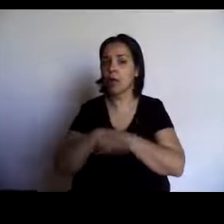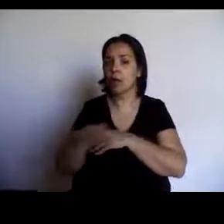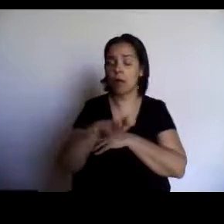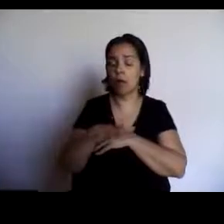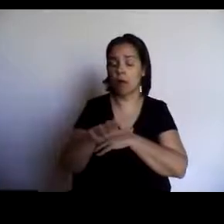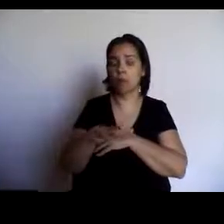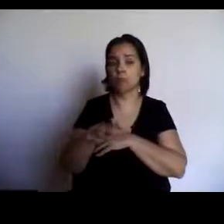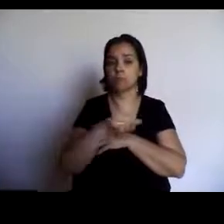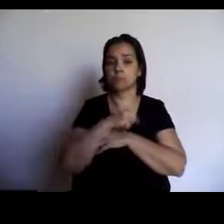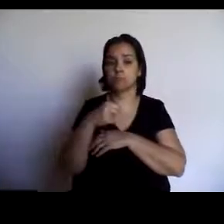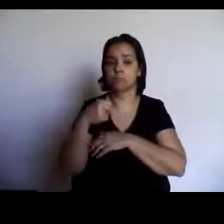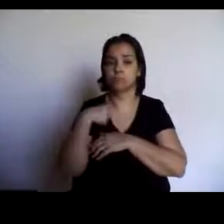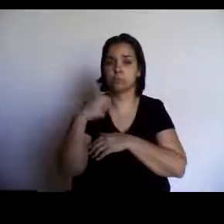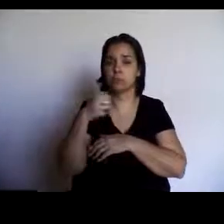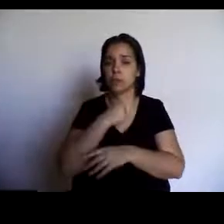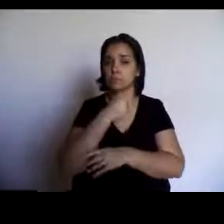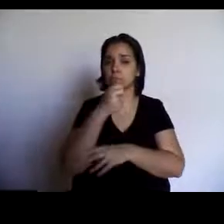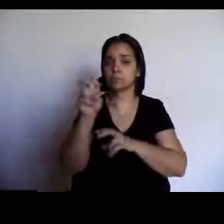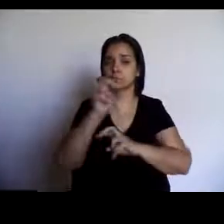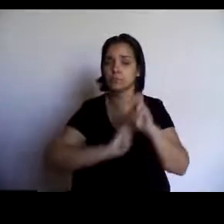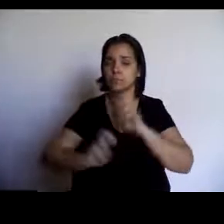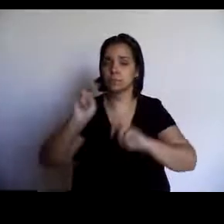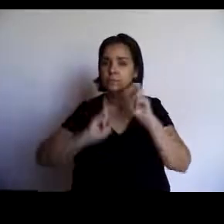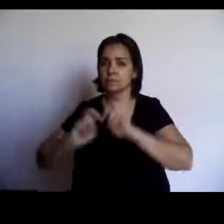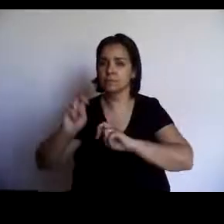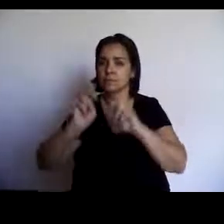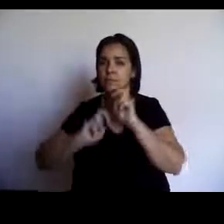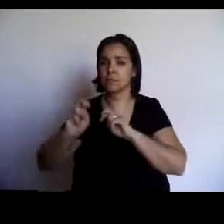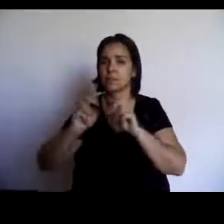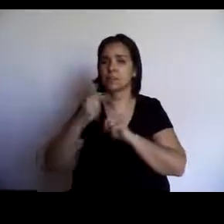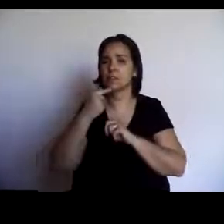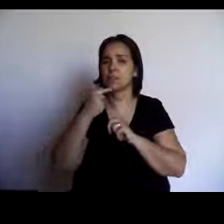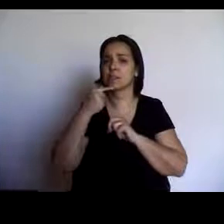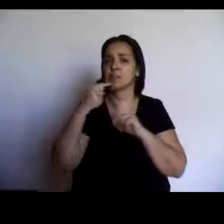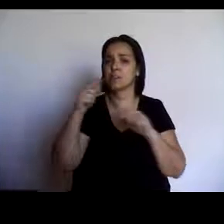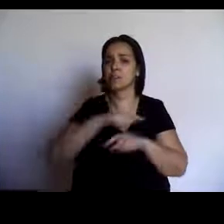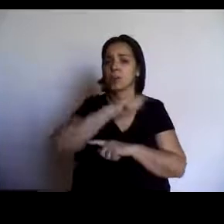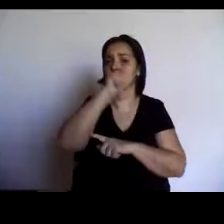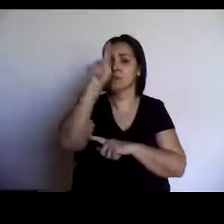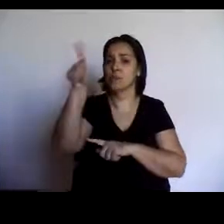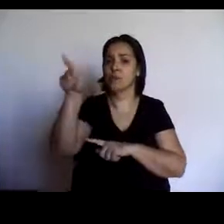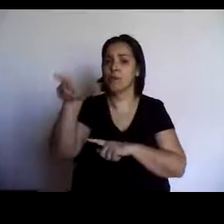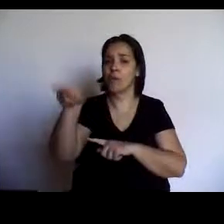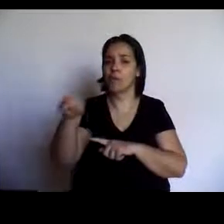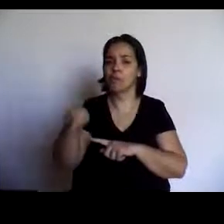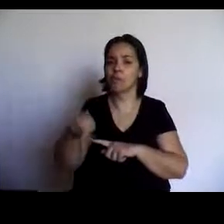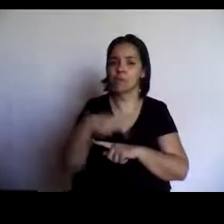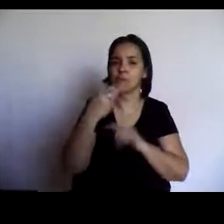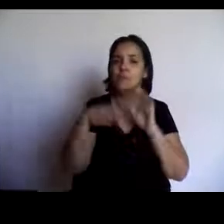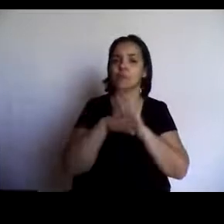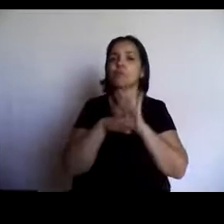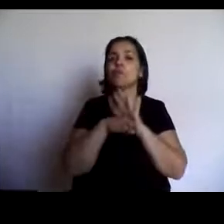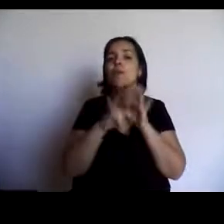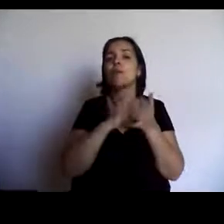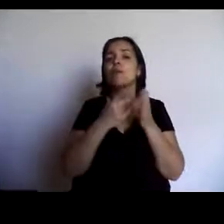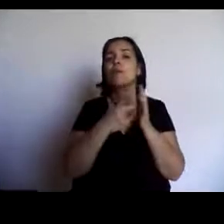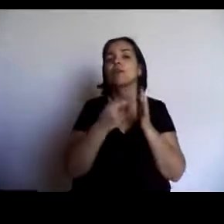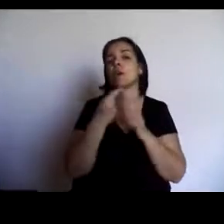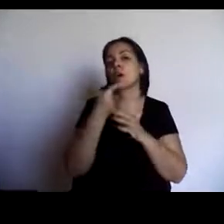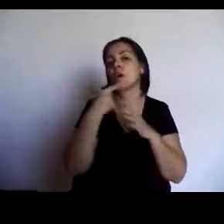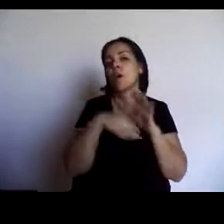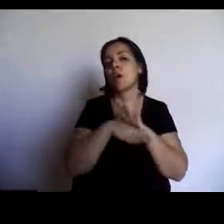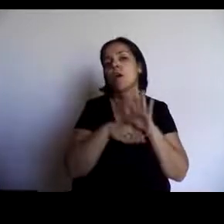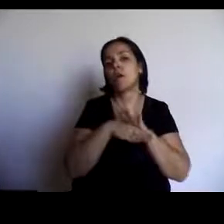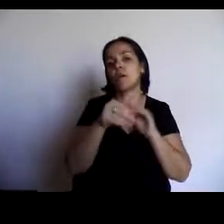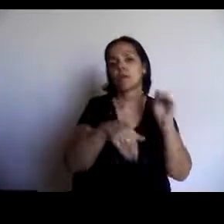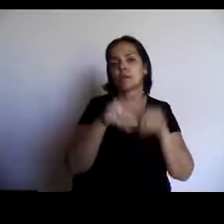territorios. Apoyamos la búsqueda y el ciclo de vida de proyectos, es decir, no solamente se trata de hacer el seguimiento de las convocatorias